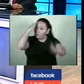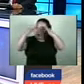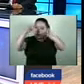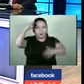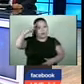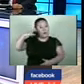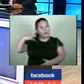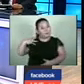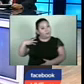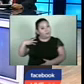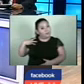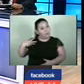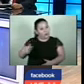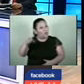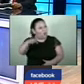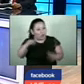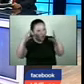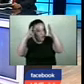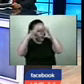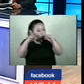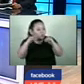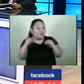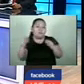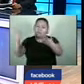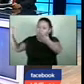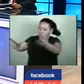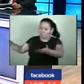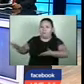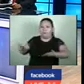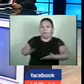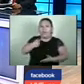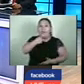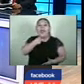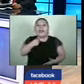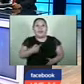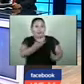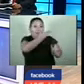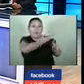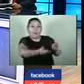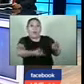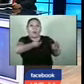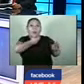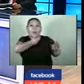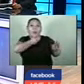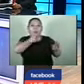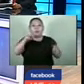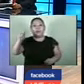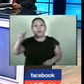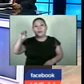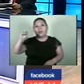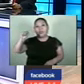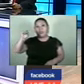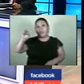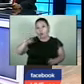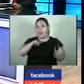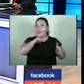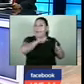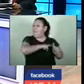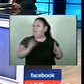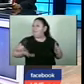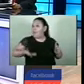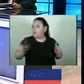Roxana Webb y esta noche le damos la bienvenida a nuestro compañero, periodista Néstor Hernández, quien nos estará